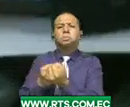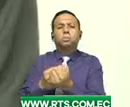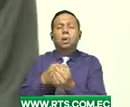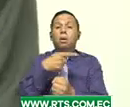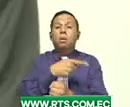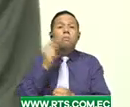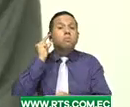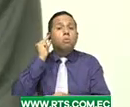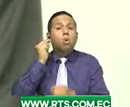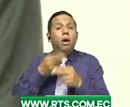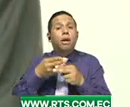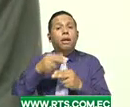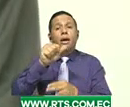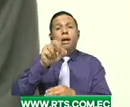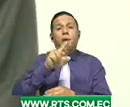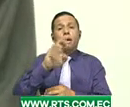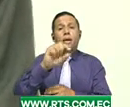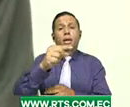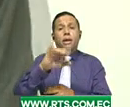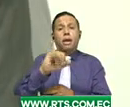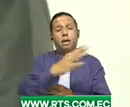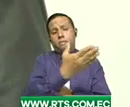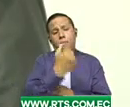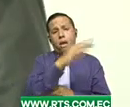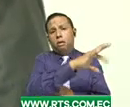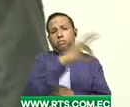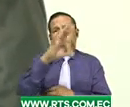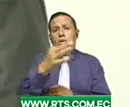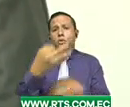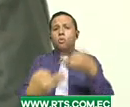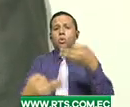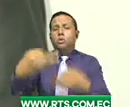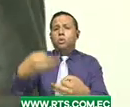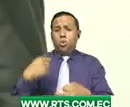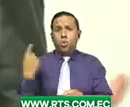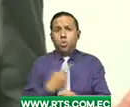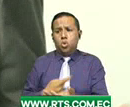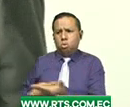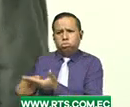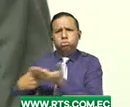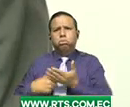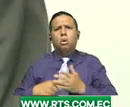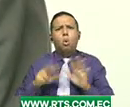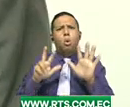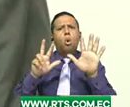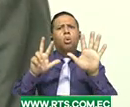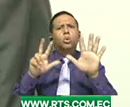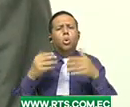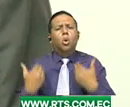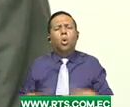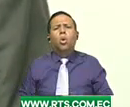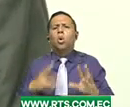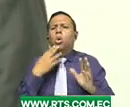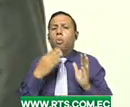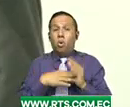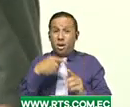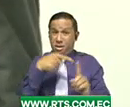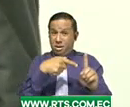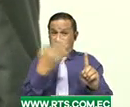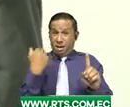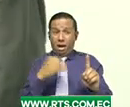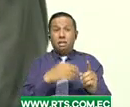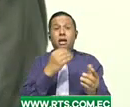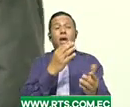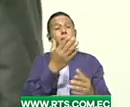político. Nosotros hemos detectado a lo largo de una amplia investigación 8 causales. Les voy a poner un ejemplo. La señora superintendenta contrató